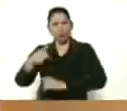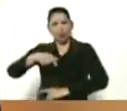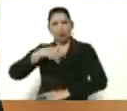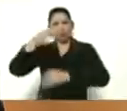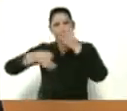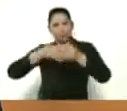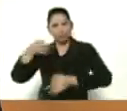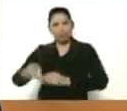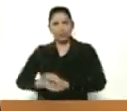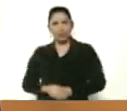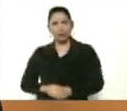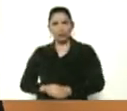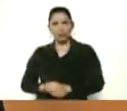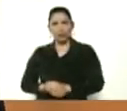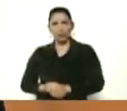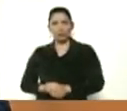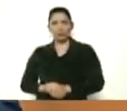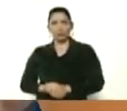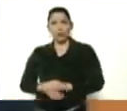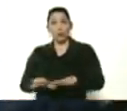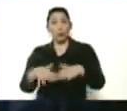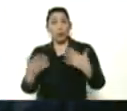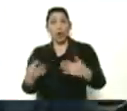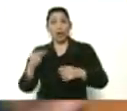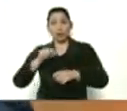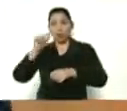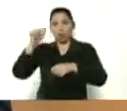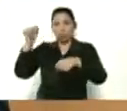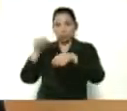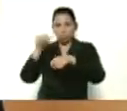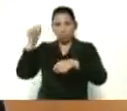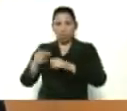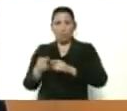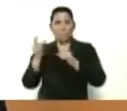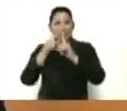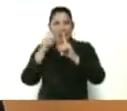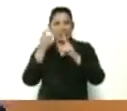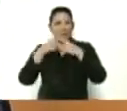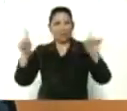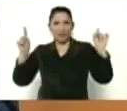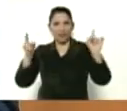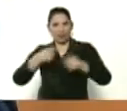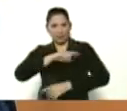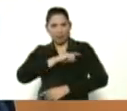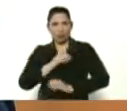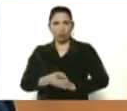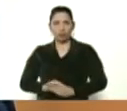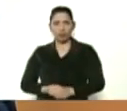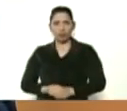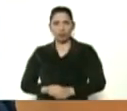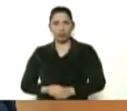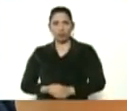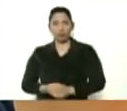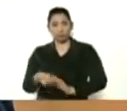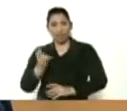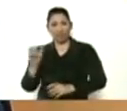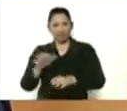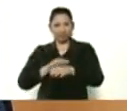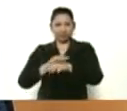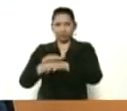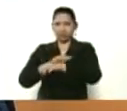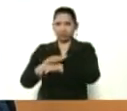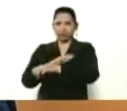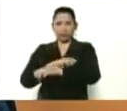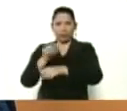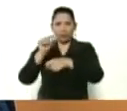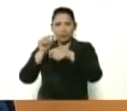Una infestación es cuando algún insecto, tipo ácaros, por ejemplo, cuando una persona tiene una enfermedad llamada escabiosis, son unos